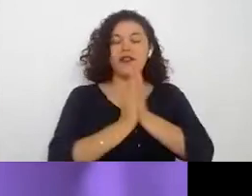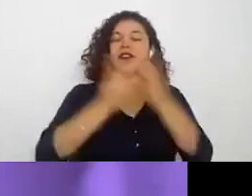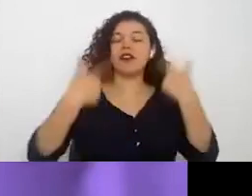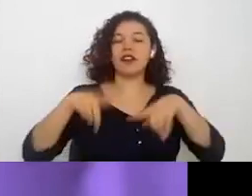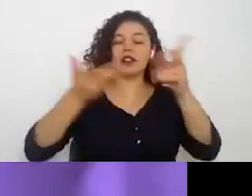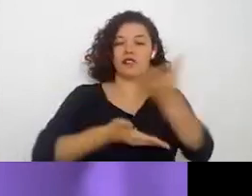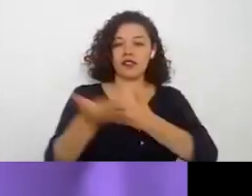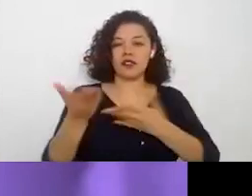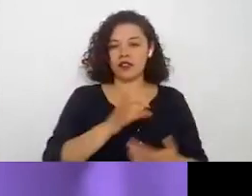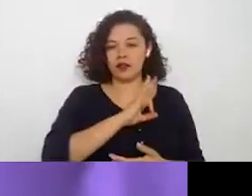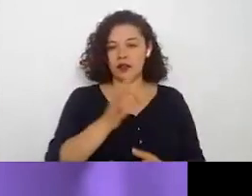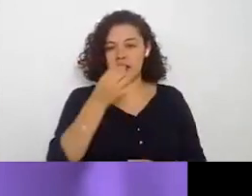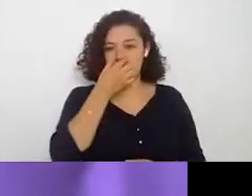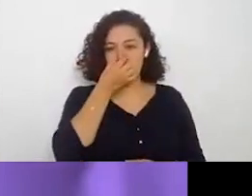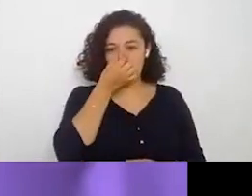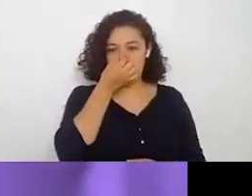Y poder